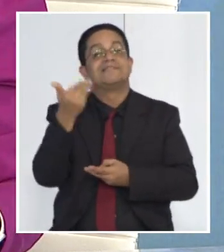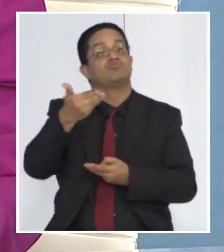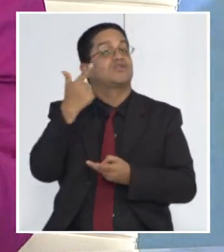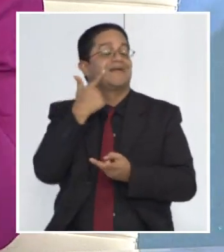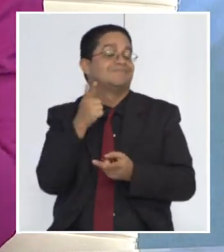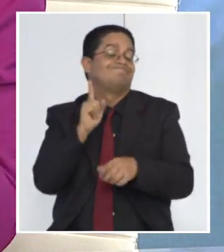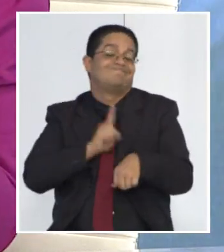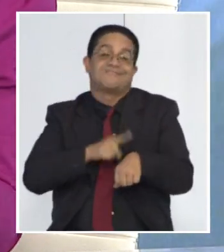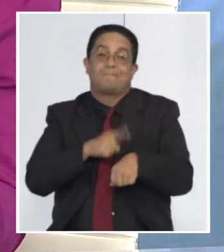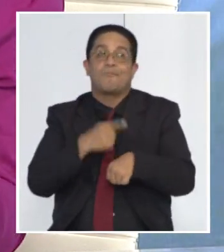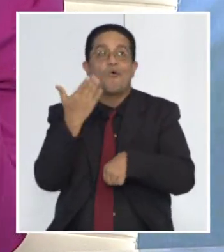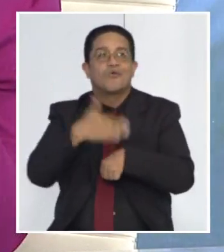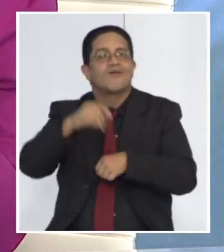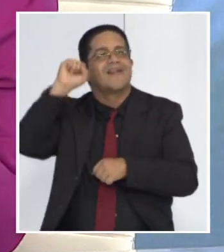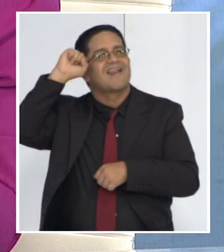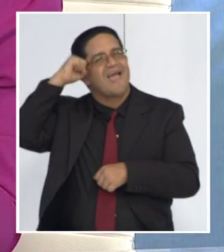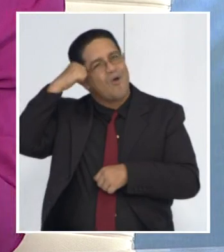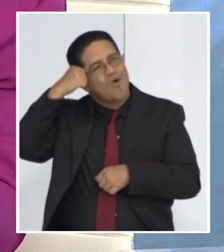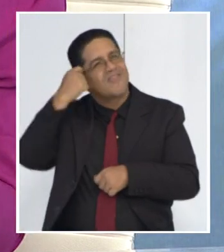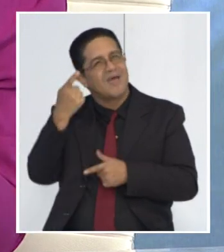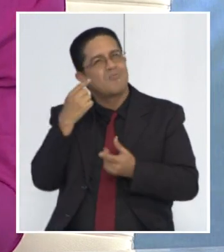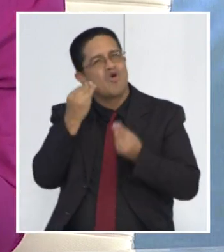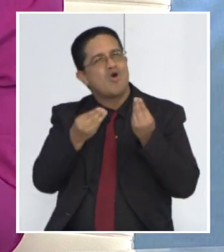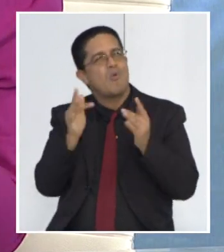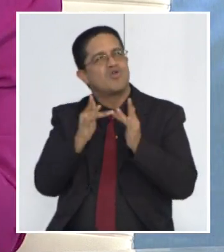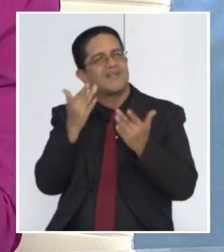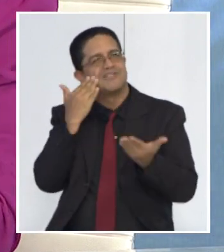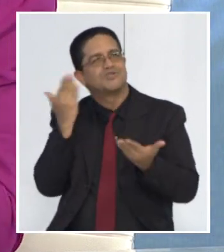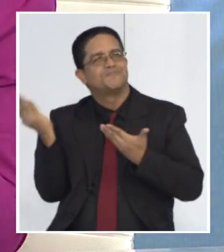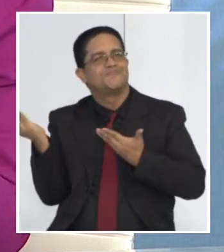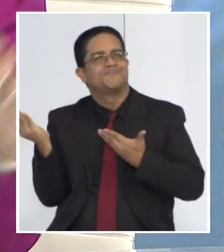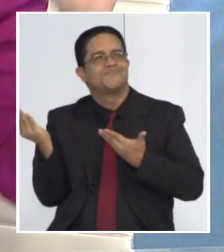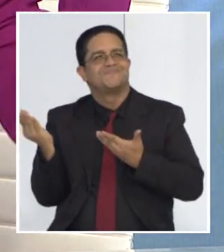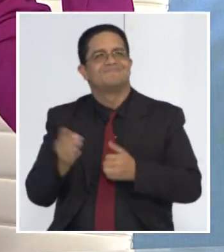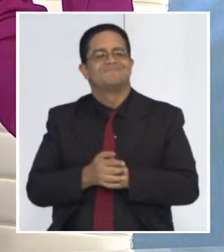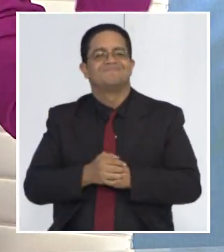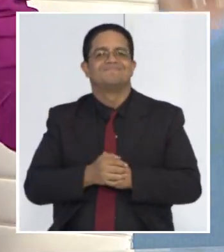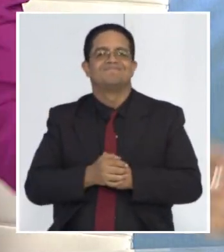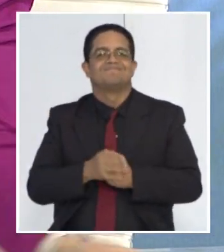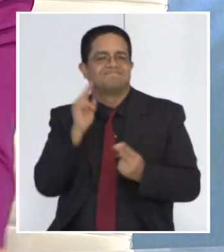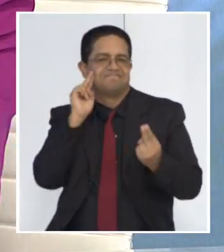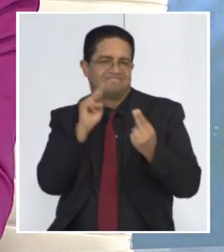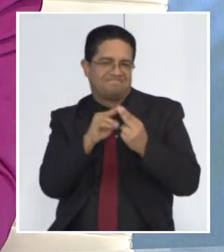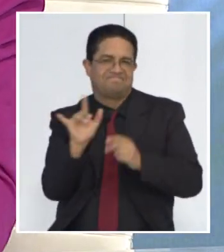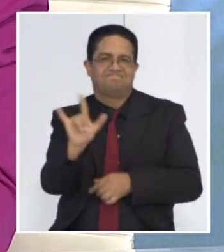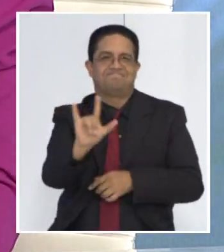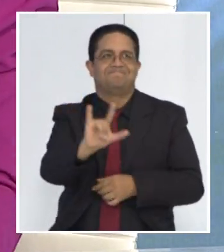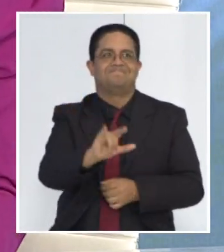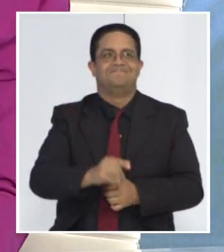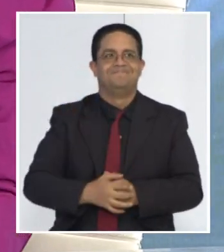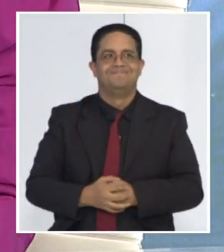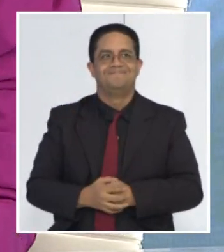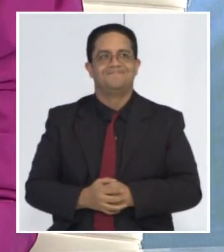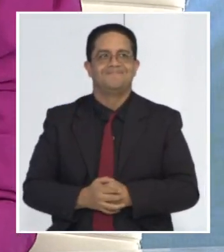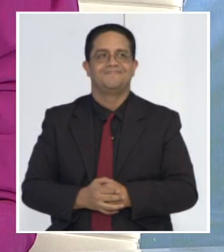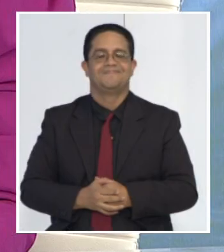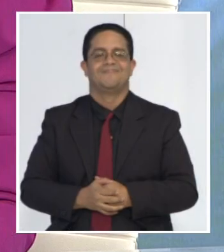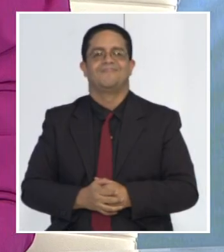dio tiempo. Recuerden nuestras cuentas, @salud_gb, @Daniela J. Salas. Será hasta una próxima oportunidad.